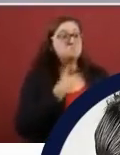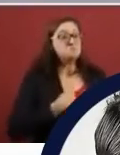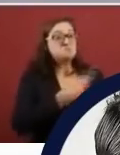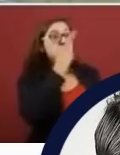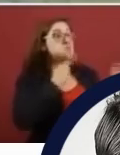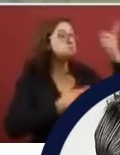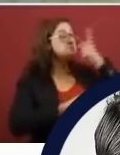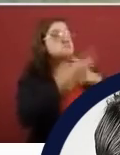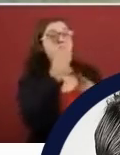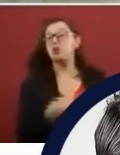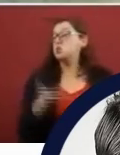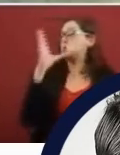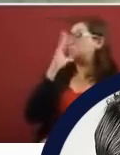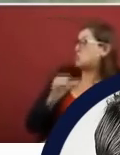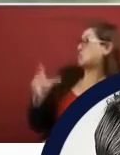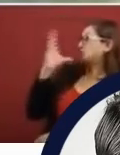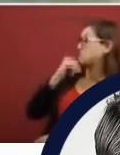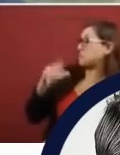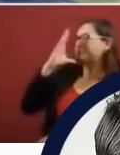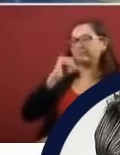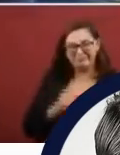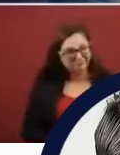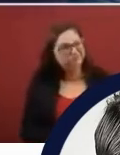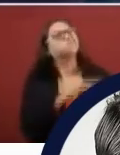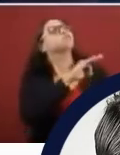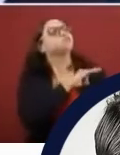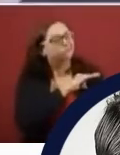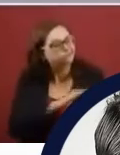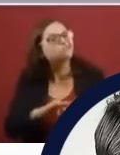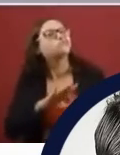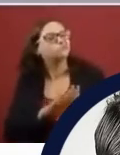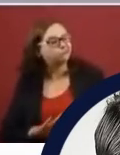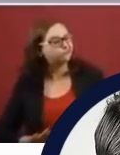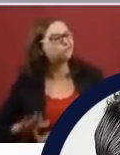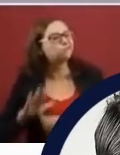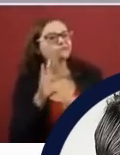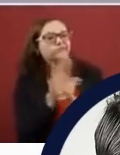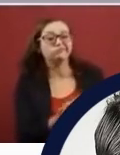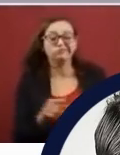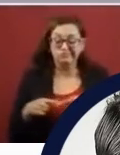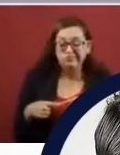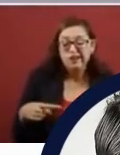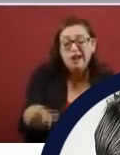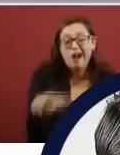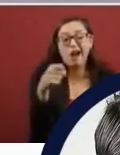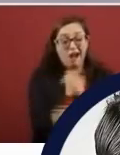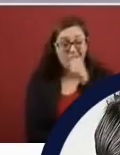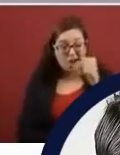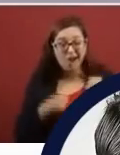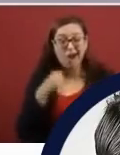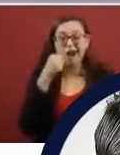la relación con Estados Unidos donde la diplomacia triunfa. Acabamos de ver el día de ayer que Donald